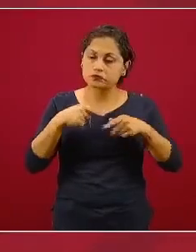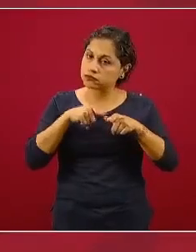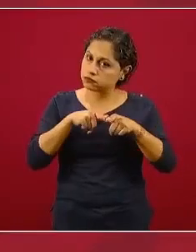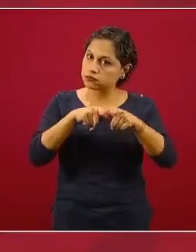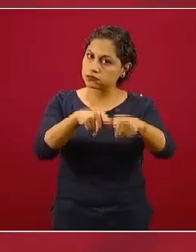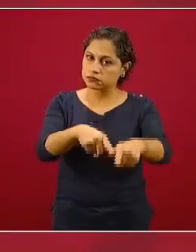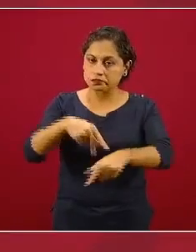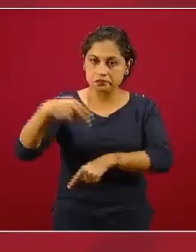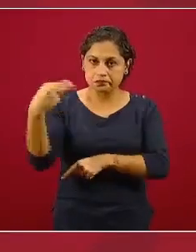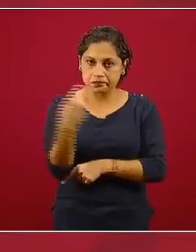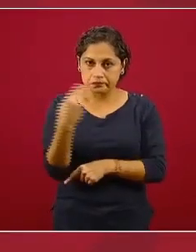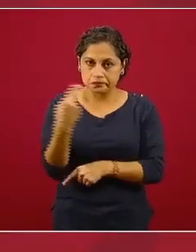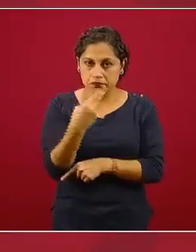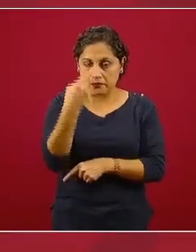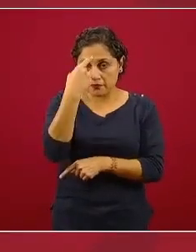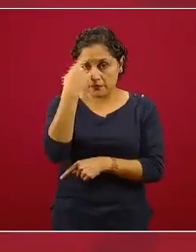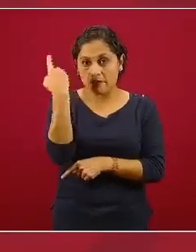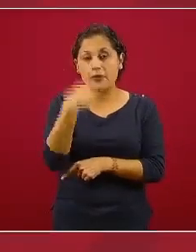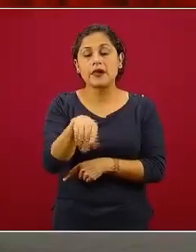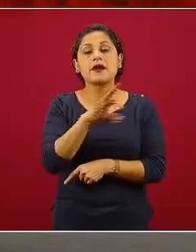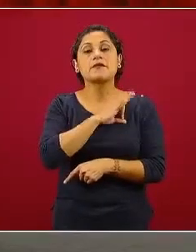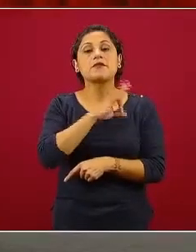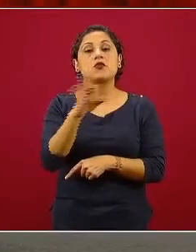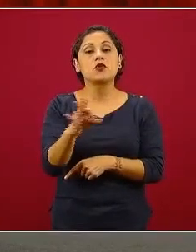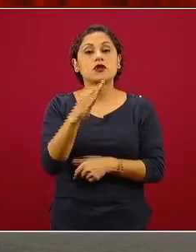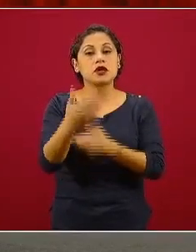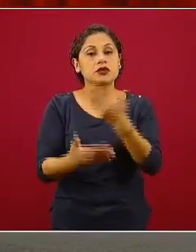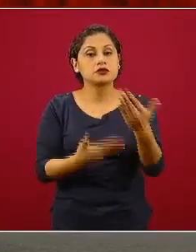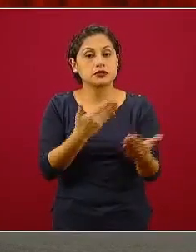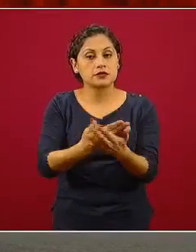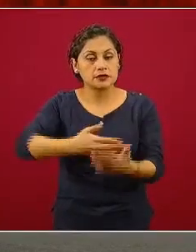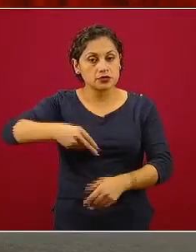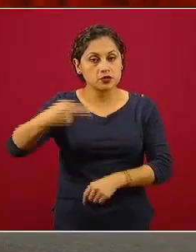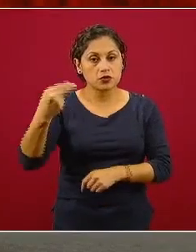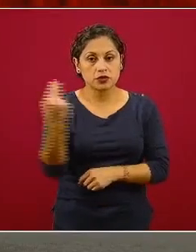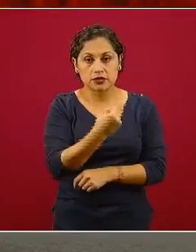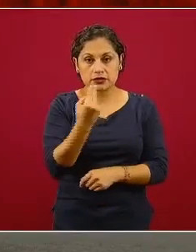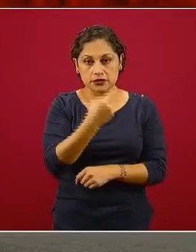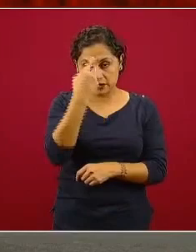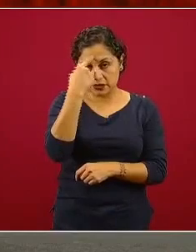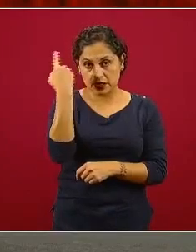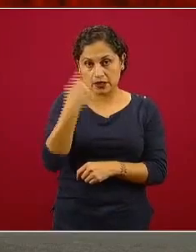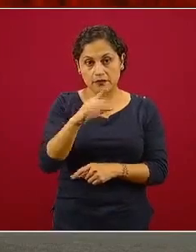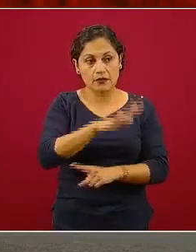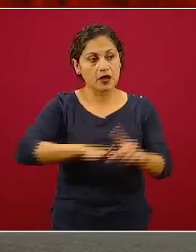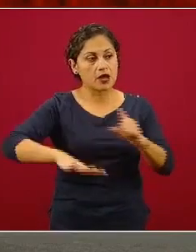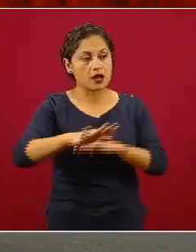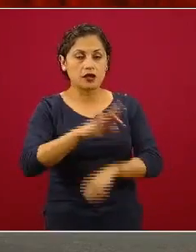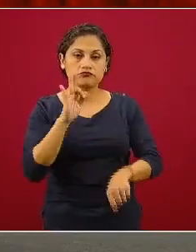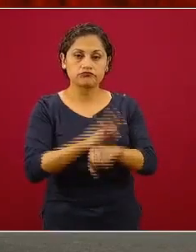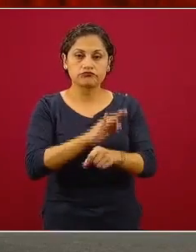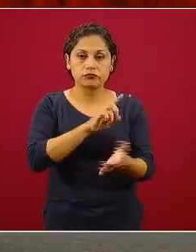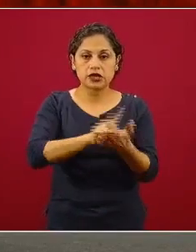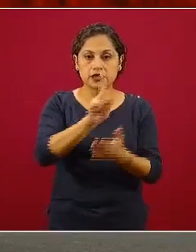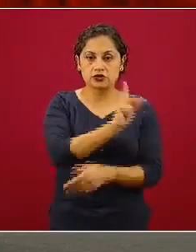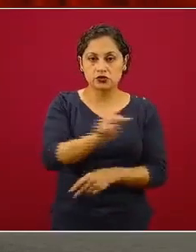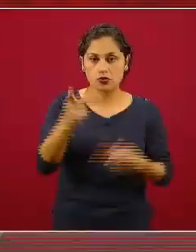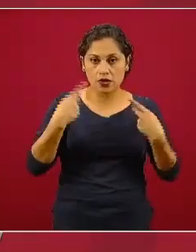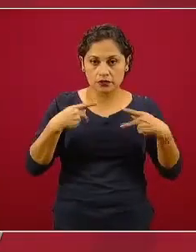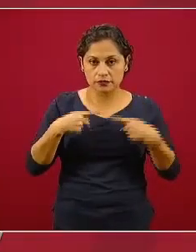pudieran amenazar la continuidad de servicios esenciales para garantizar los derechos humanos de las personas,